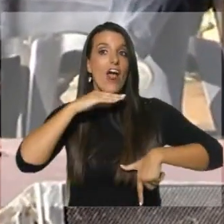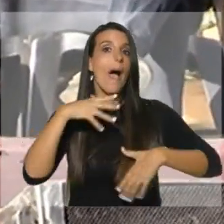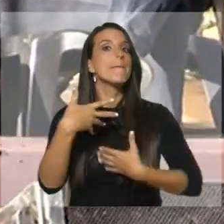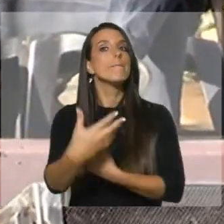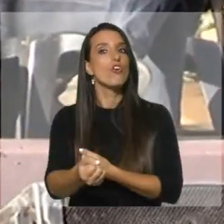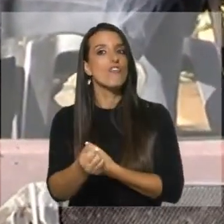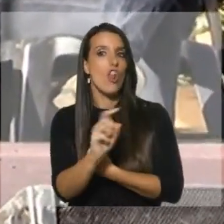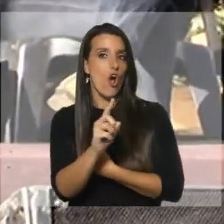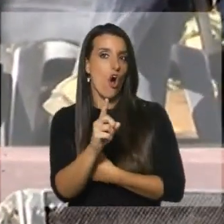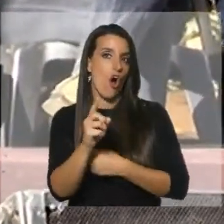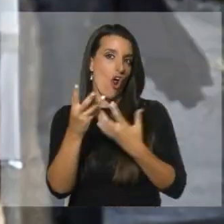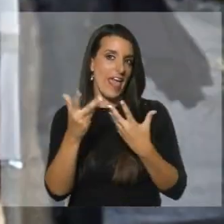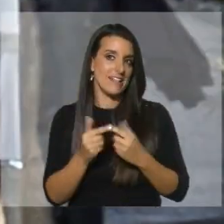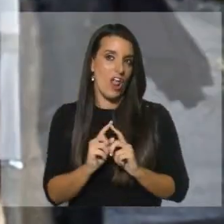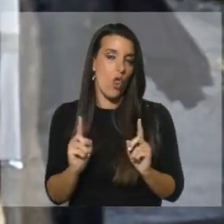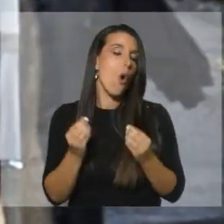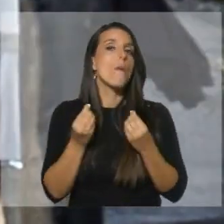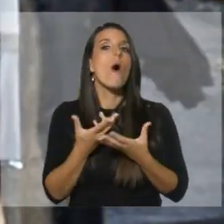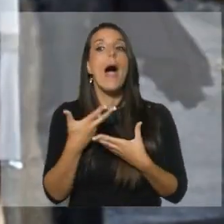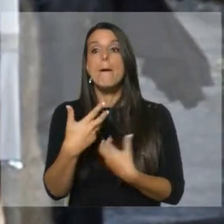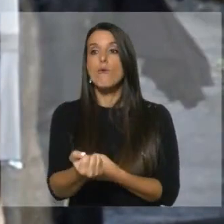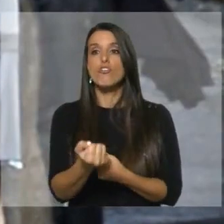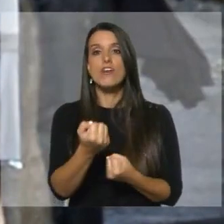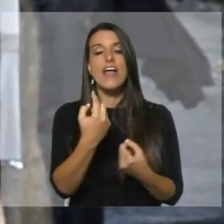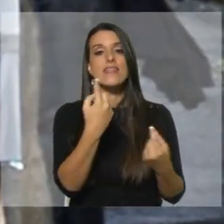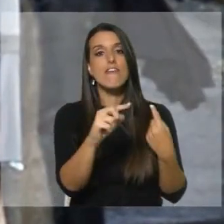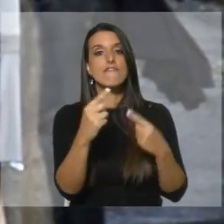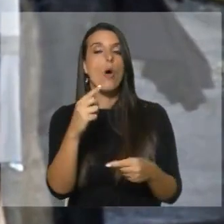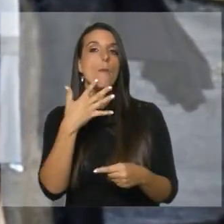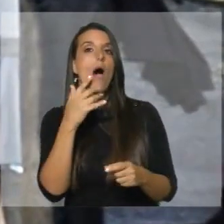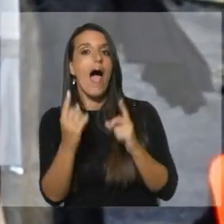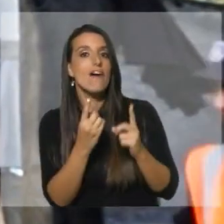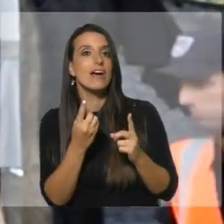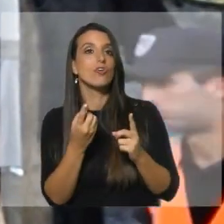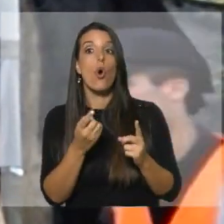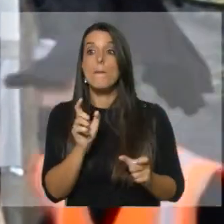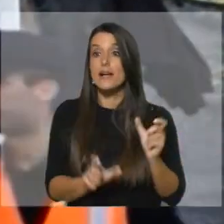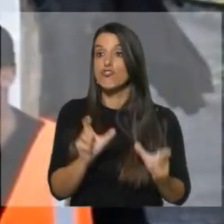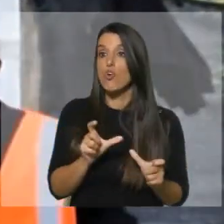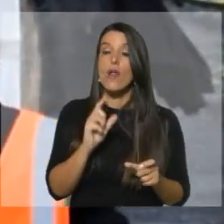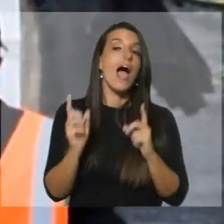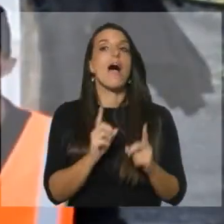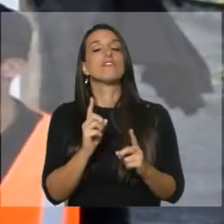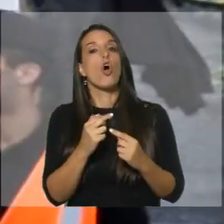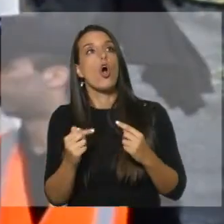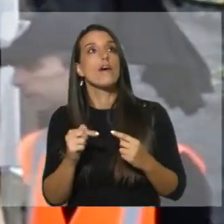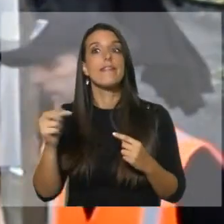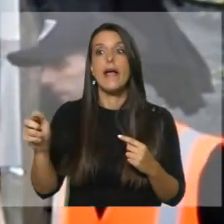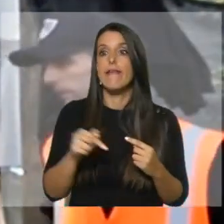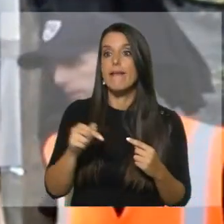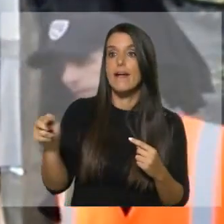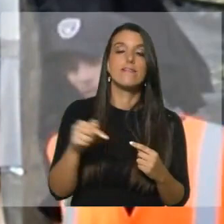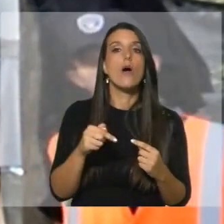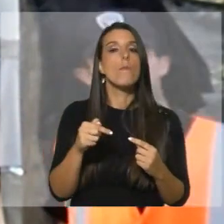no organiza propiamente dicha, las apoya de distintas maneras, muchas veces con recursos humanos, muchas veces con logística. En este caso se